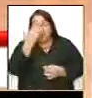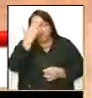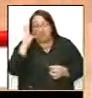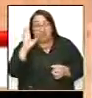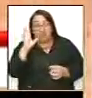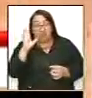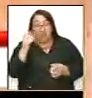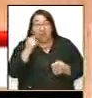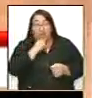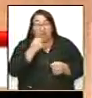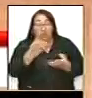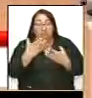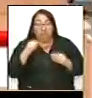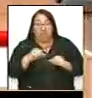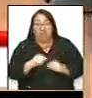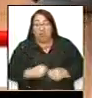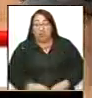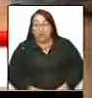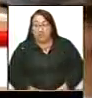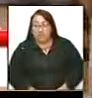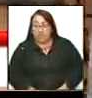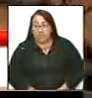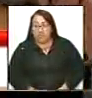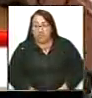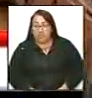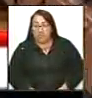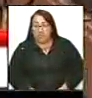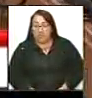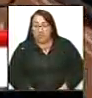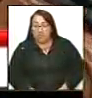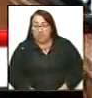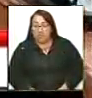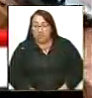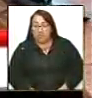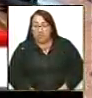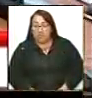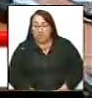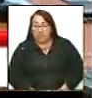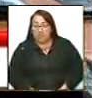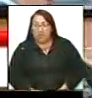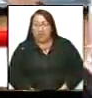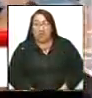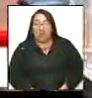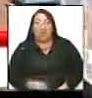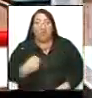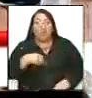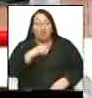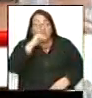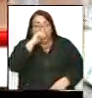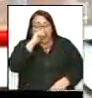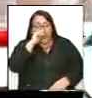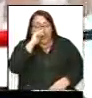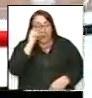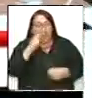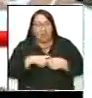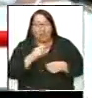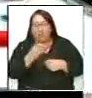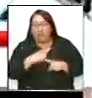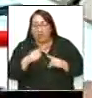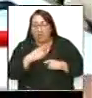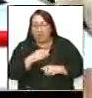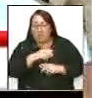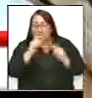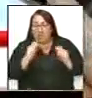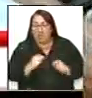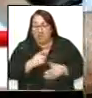decepcionante en conjunto con otros que estamos aquí hemos participado de diversas talleres del año pasado ya con miras a que